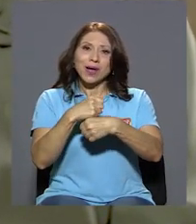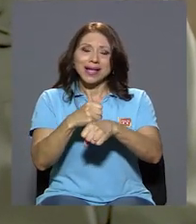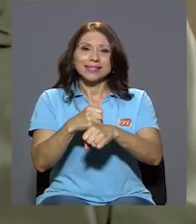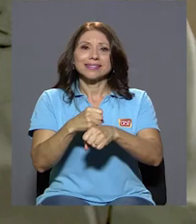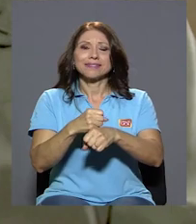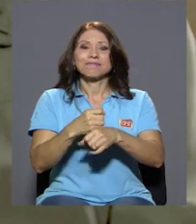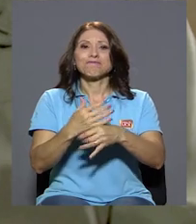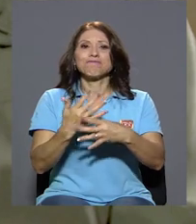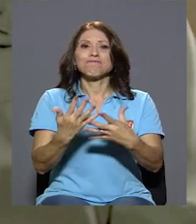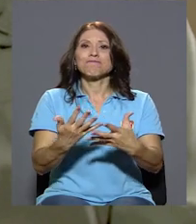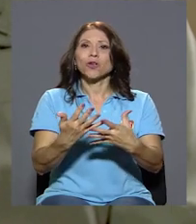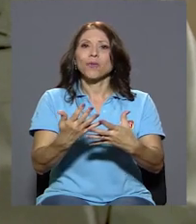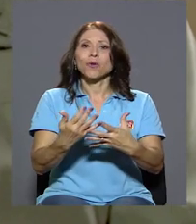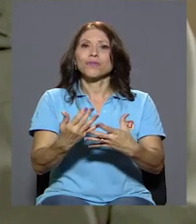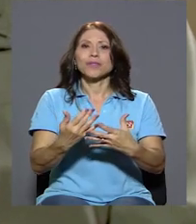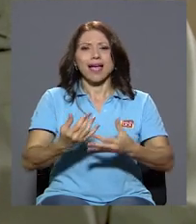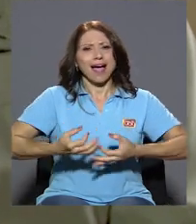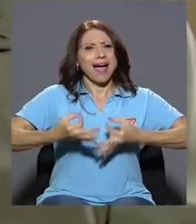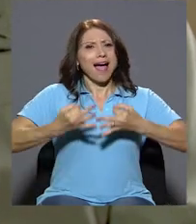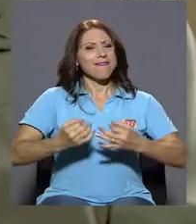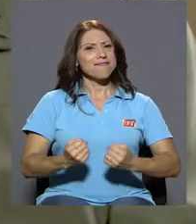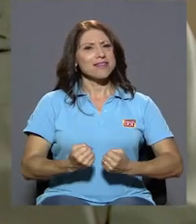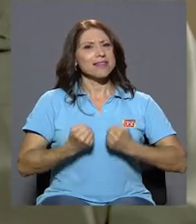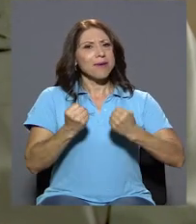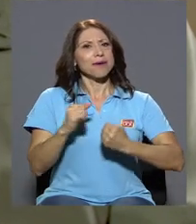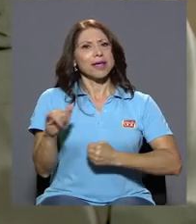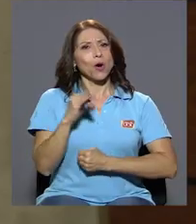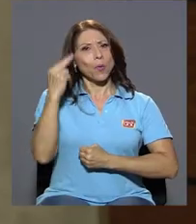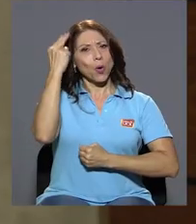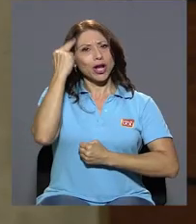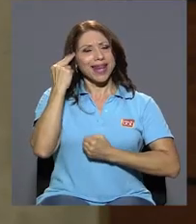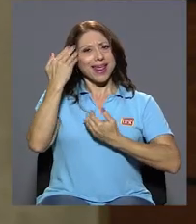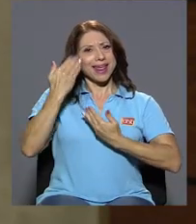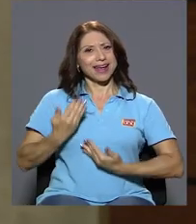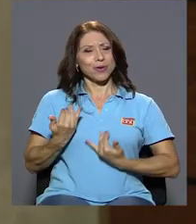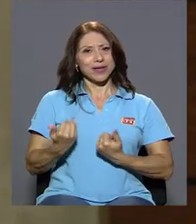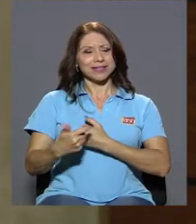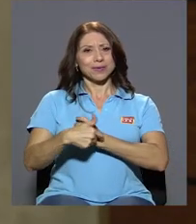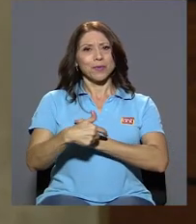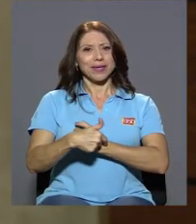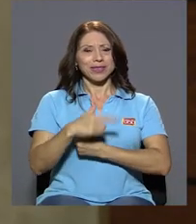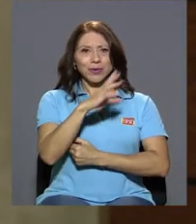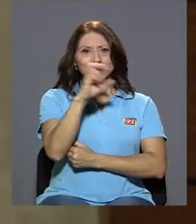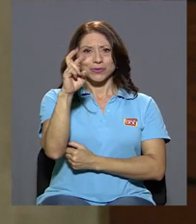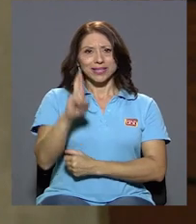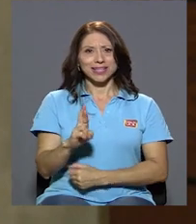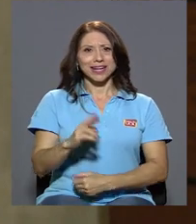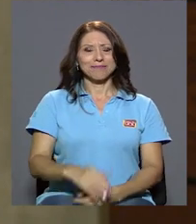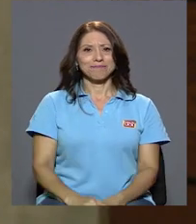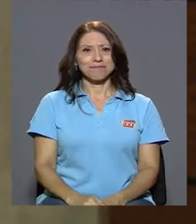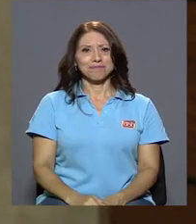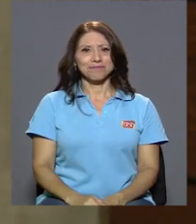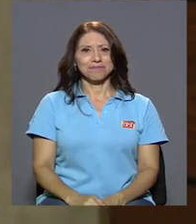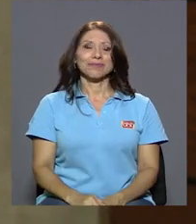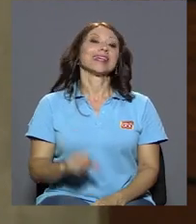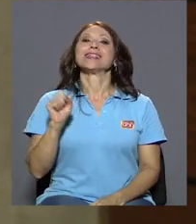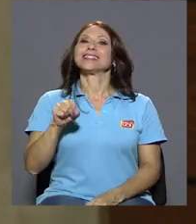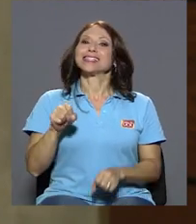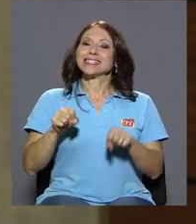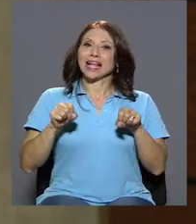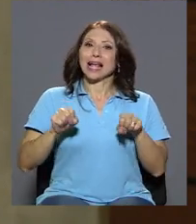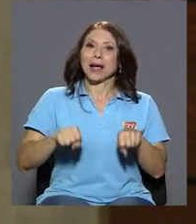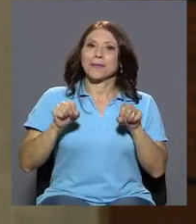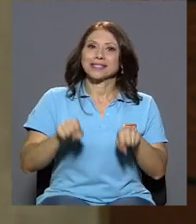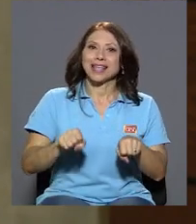hacen llegamos a afirmar me como negro en este momento en en costa rica si es la